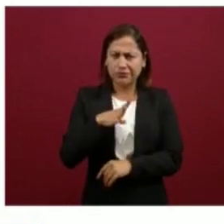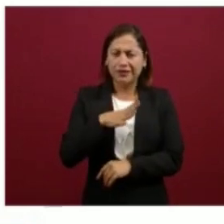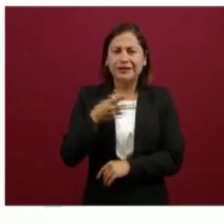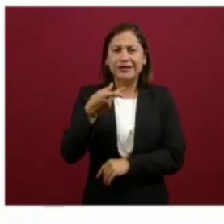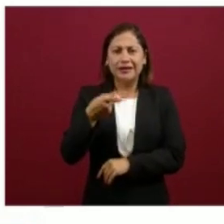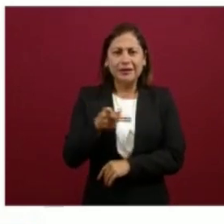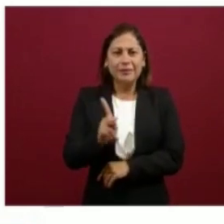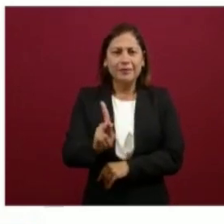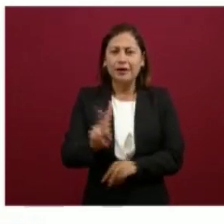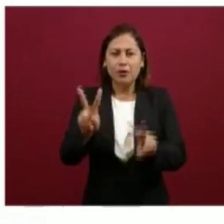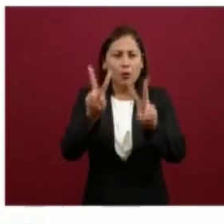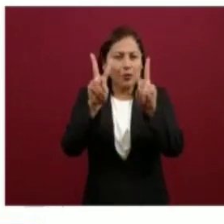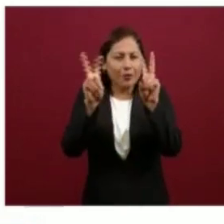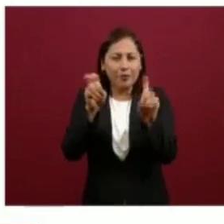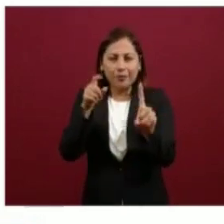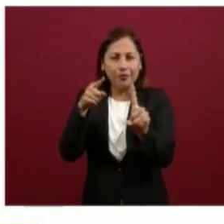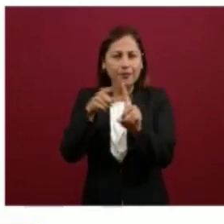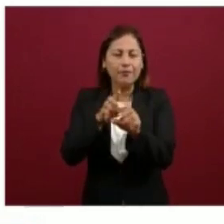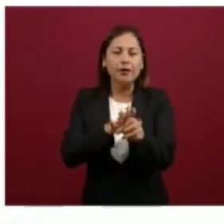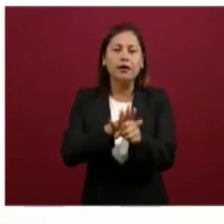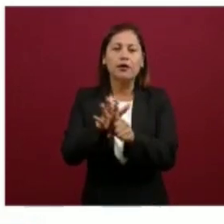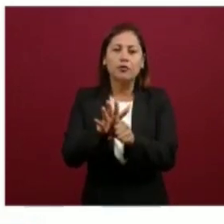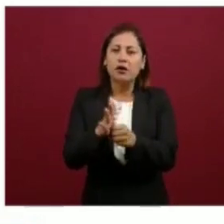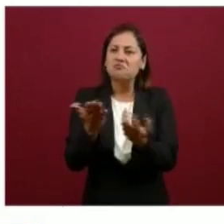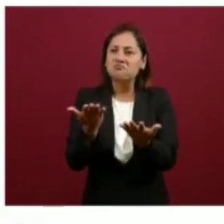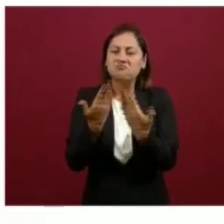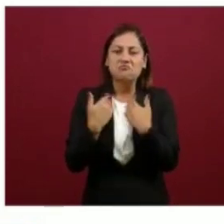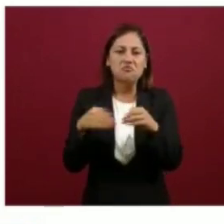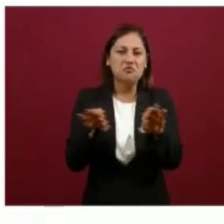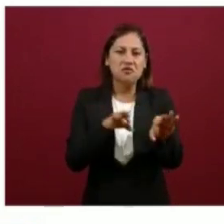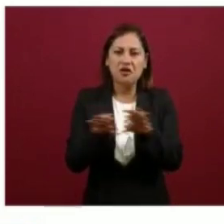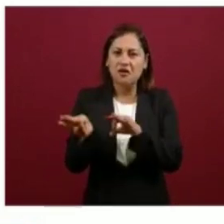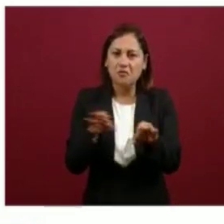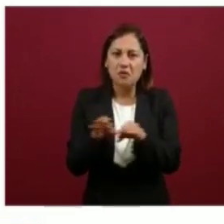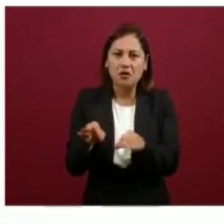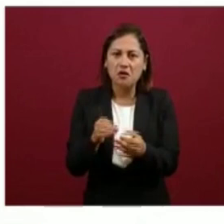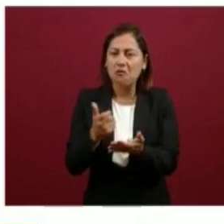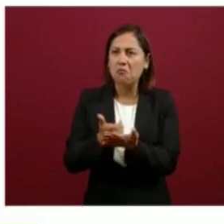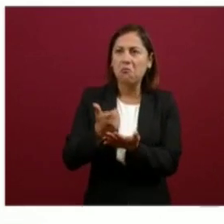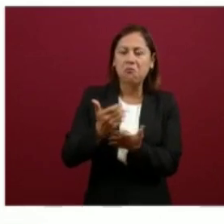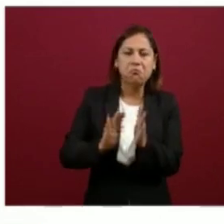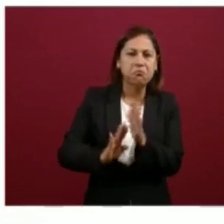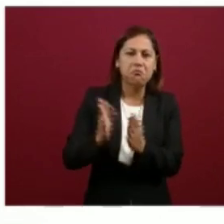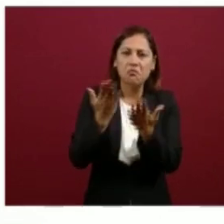de empleo, la falta de oportunidades económicas